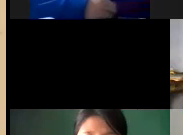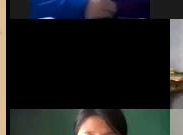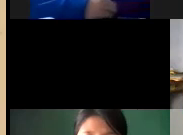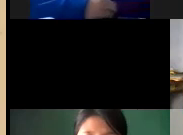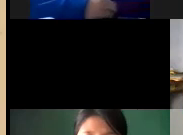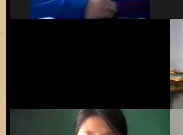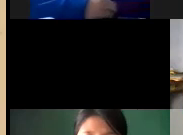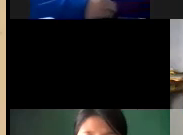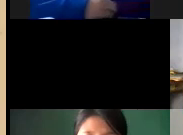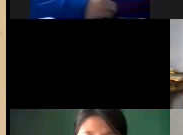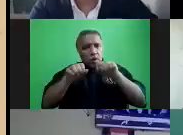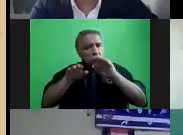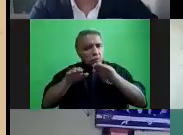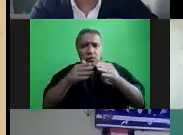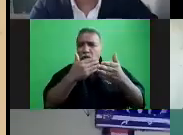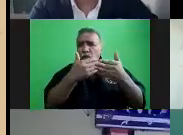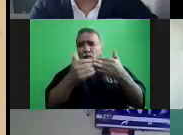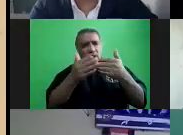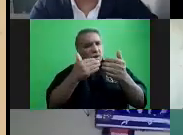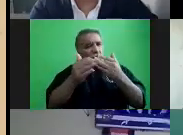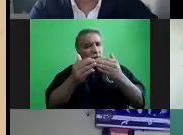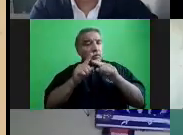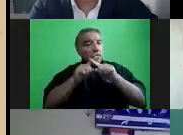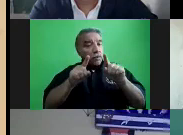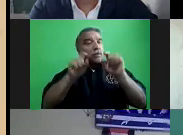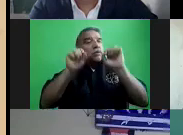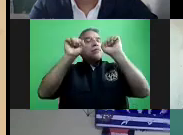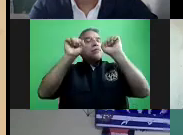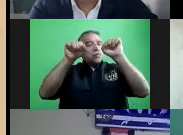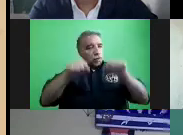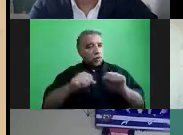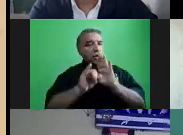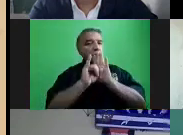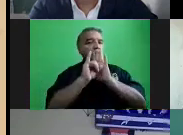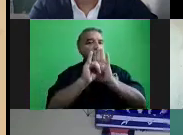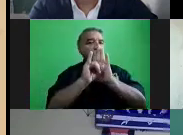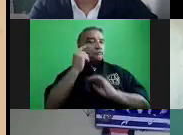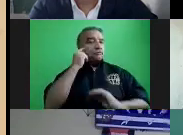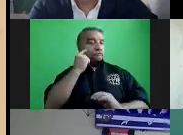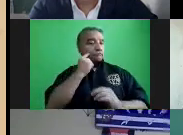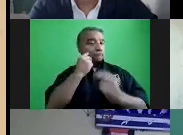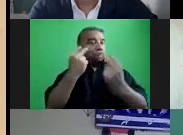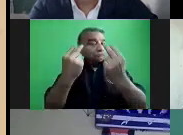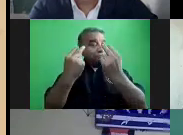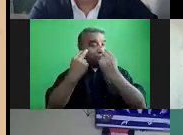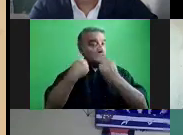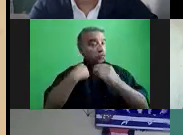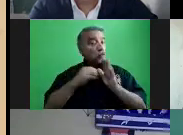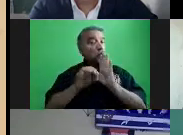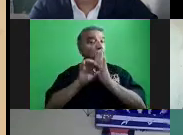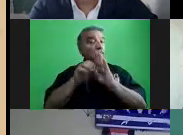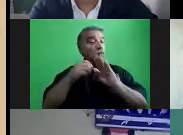gusta computación, les gusta mecánica, no importa. Ellos pueden probar y ver qué